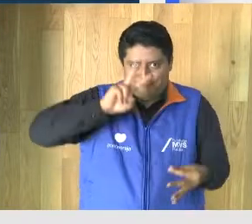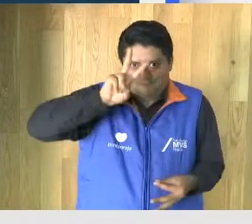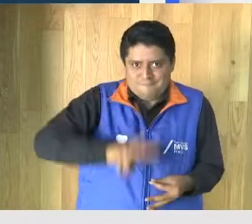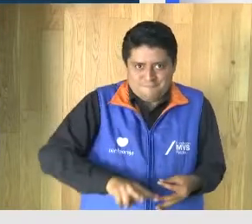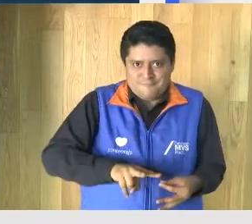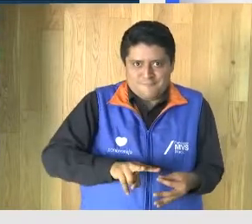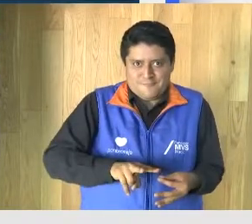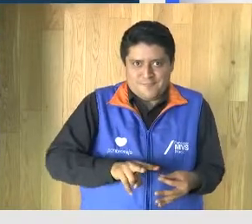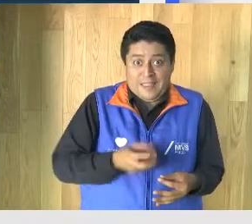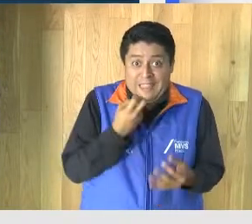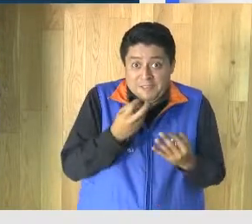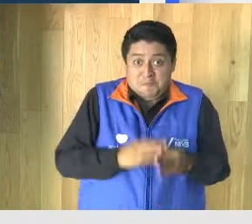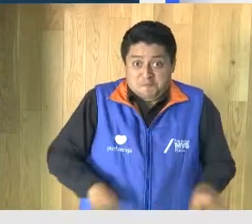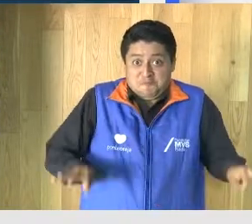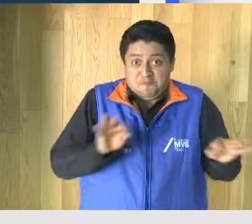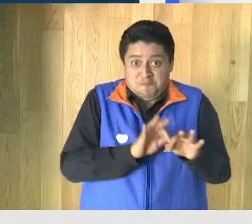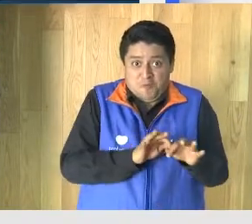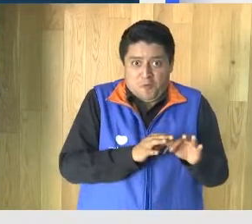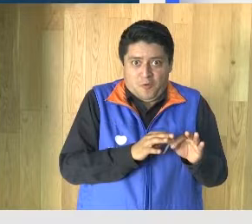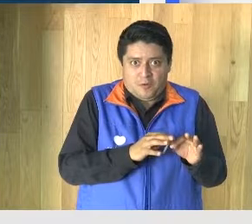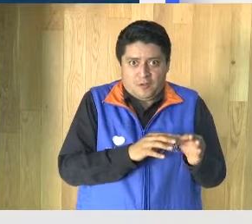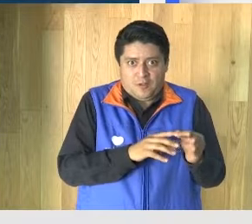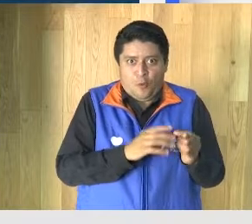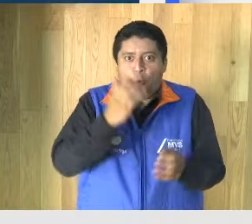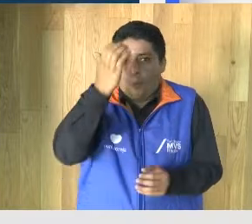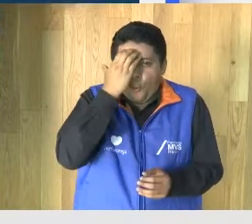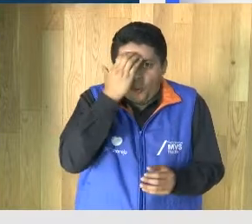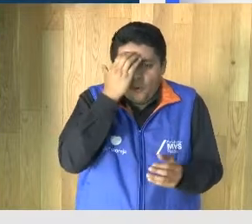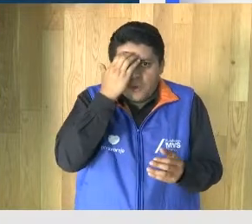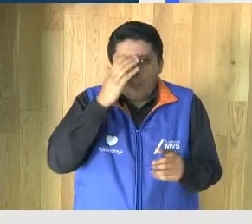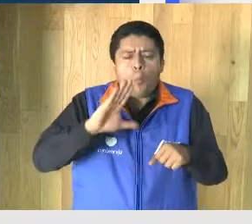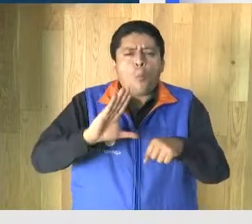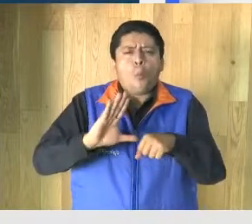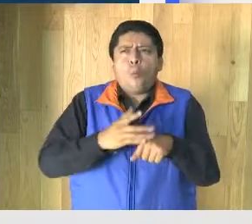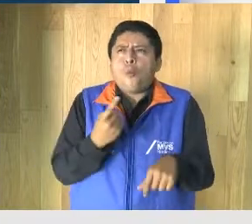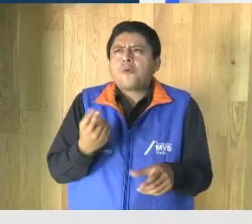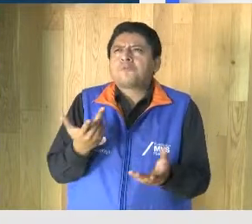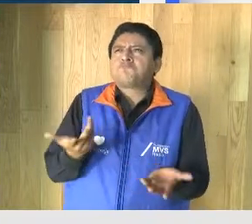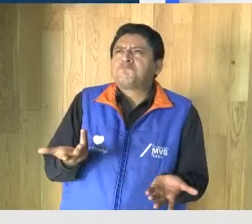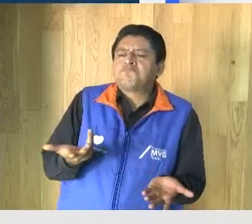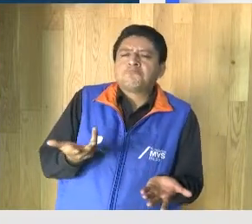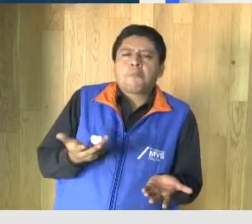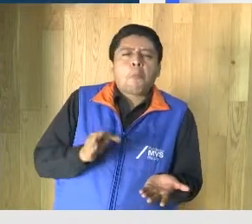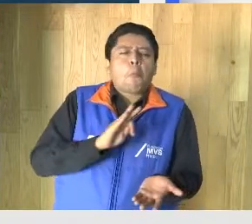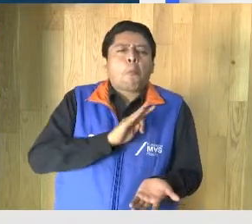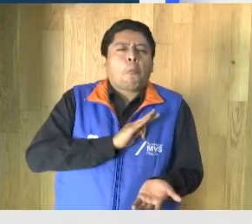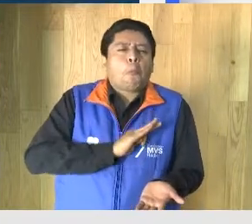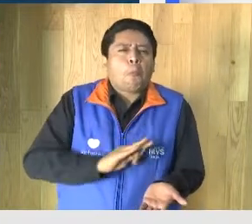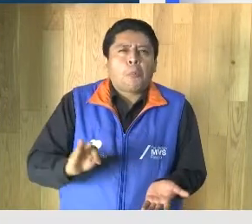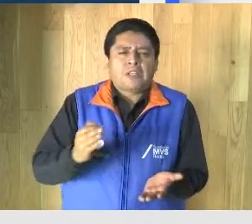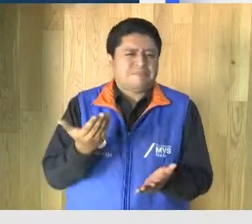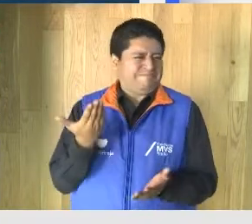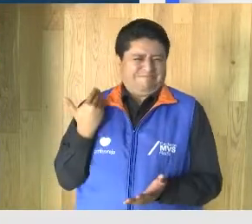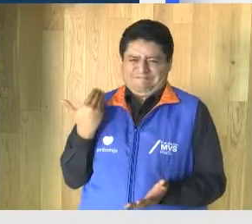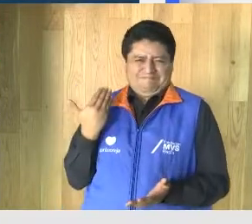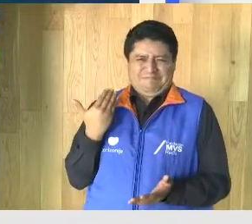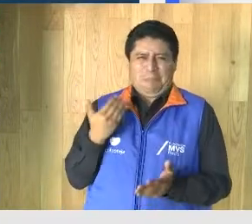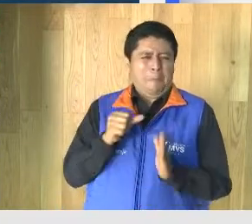me parece súper interesante. Hace relativamente poco, pues escasamente un par de